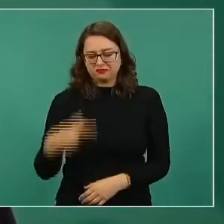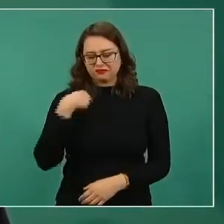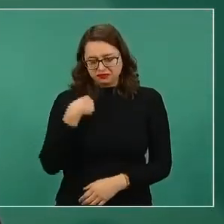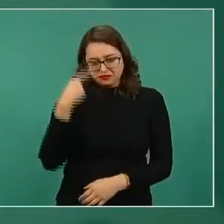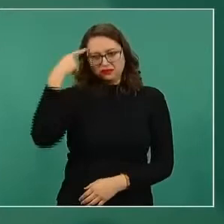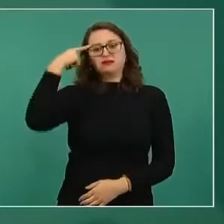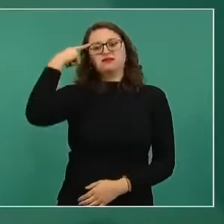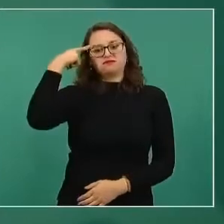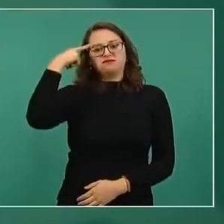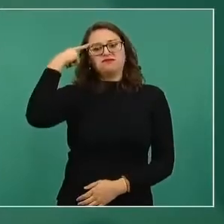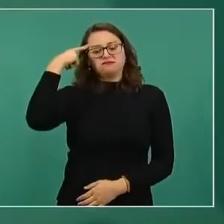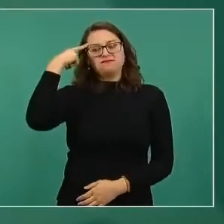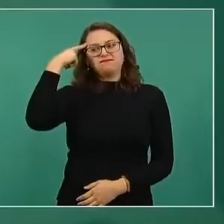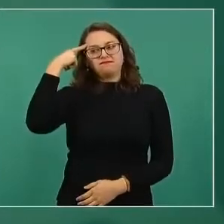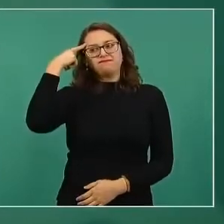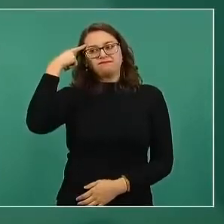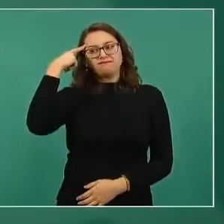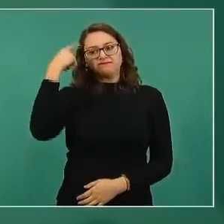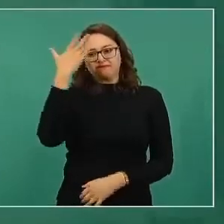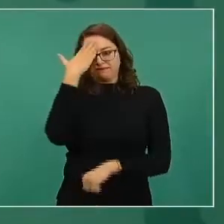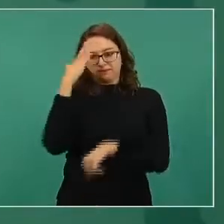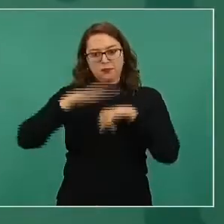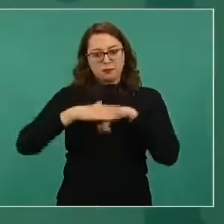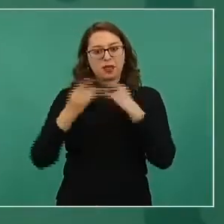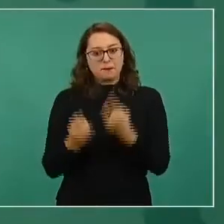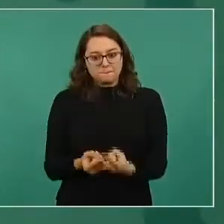en la historia de lo que fue